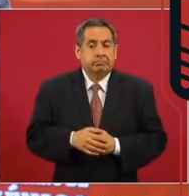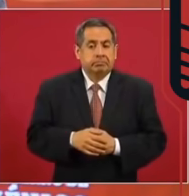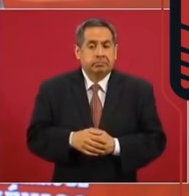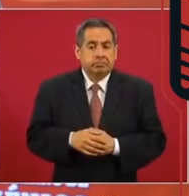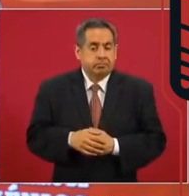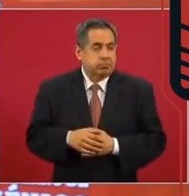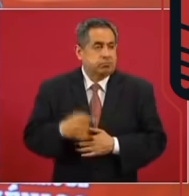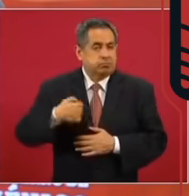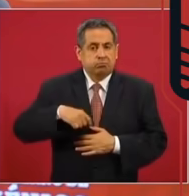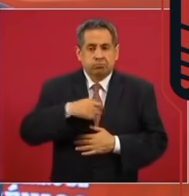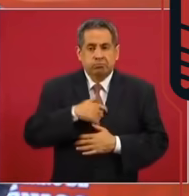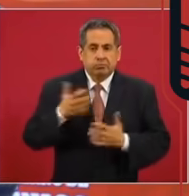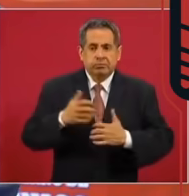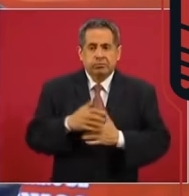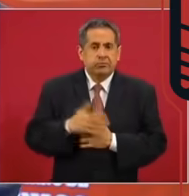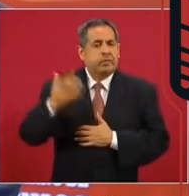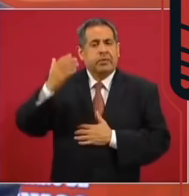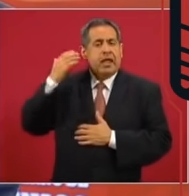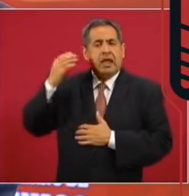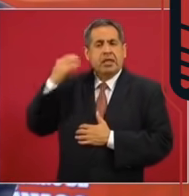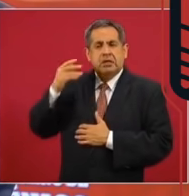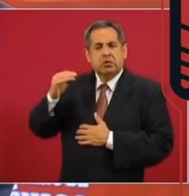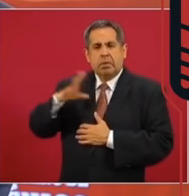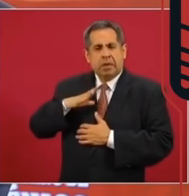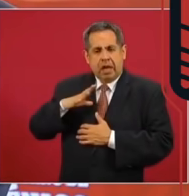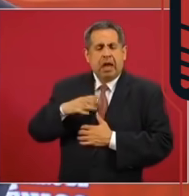creamos, que no existía antes,